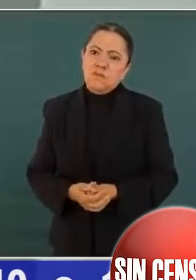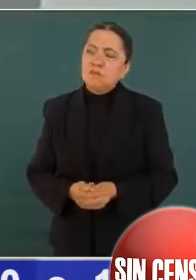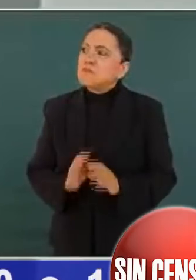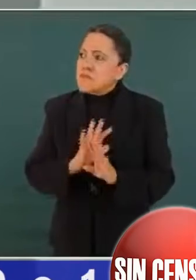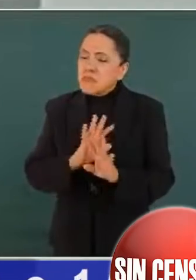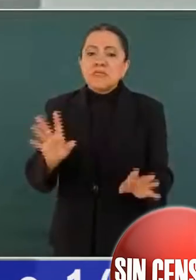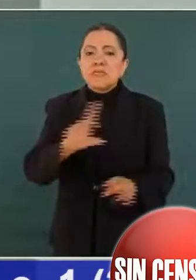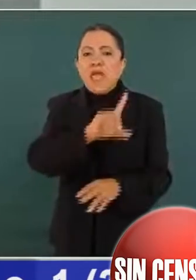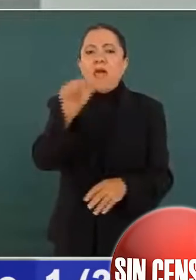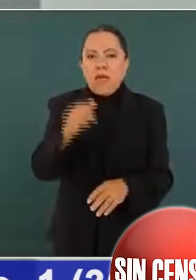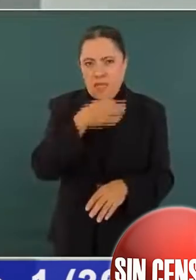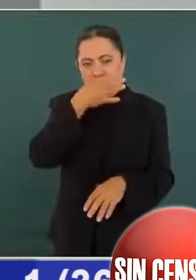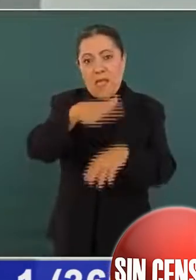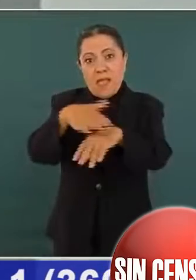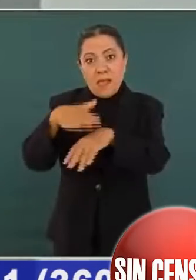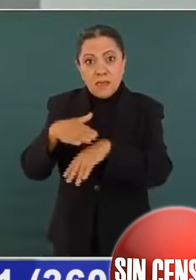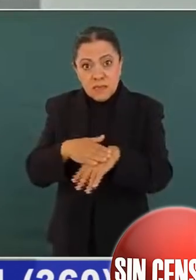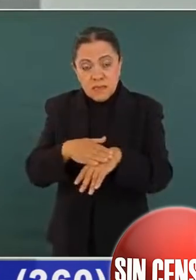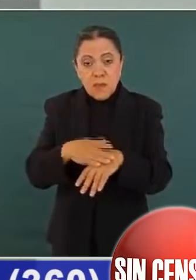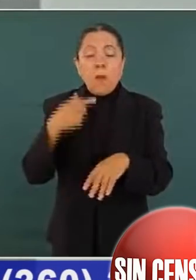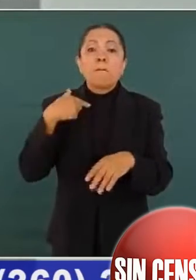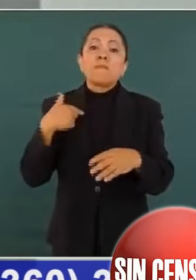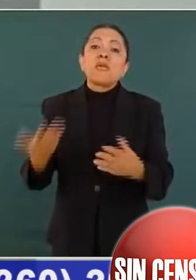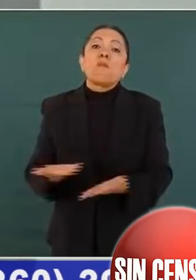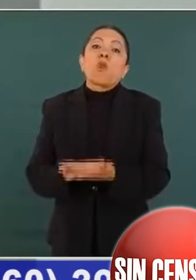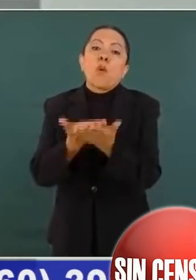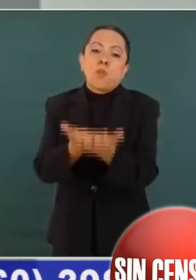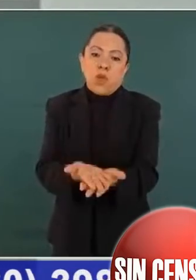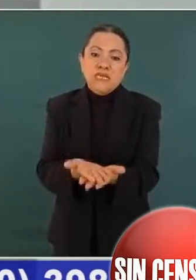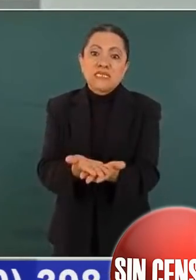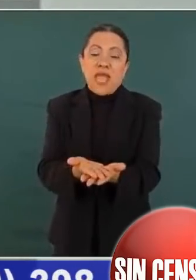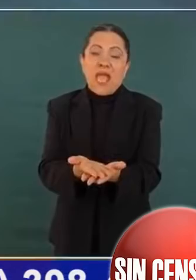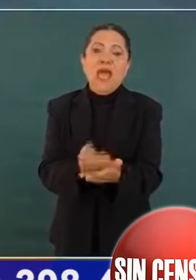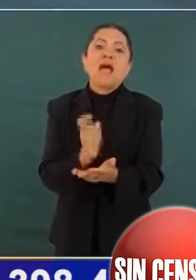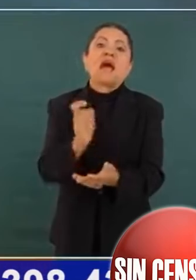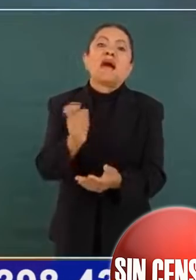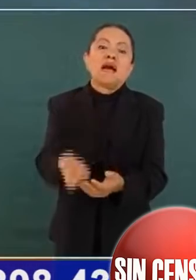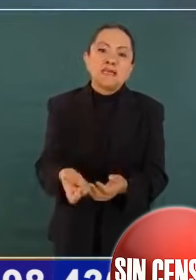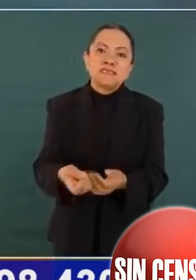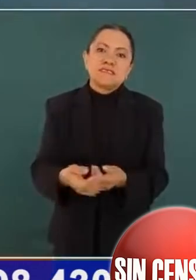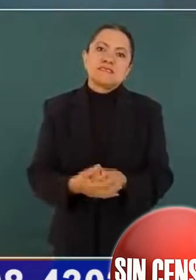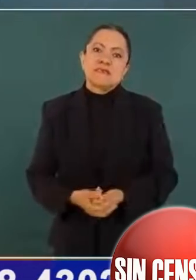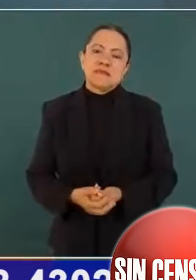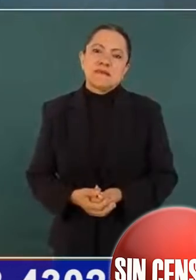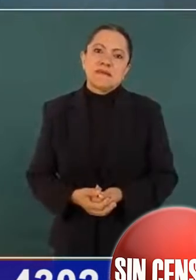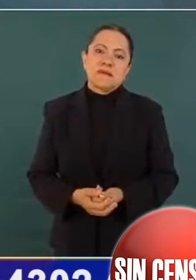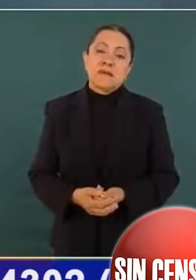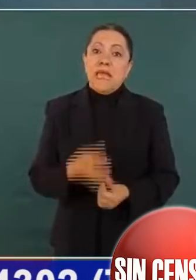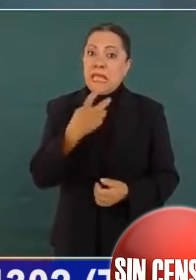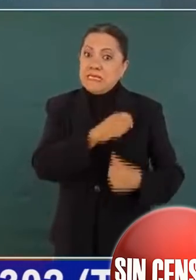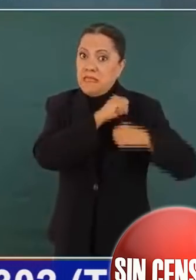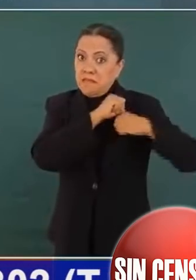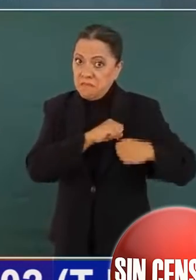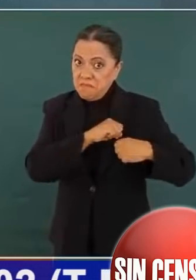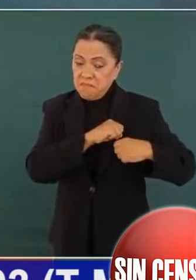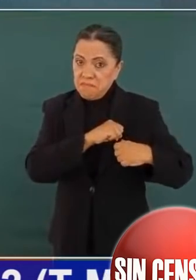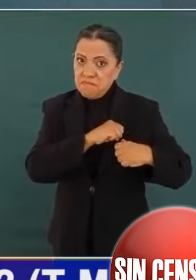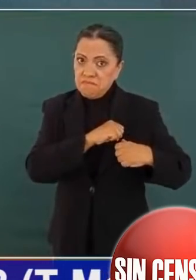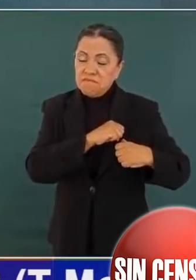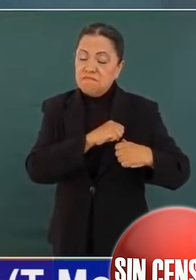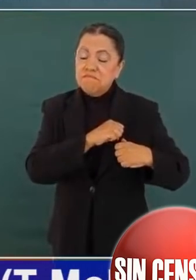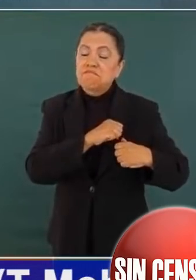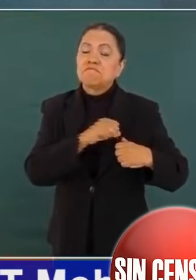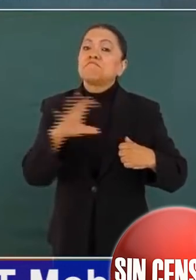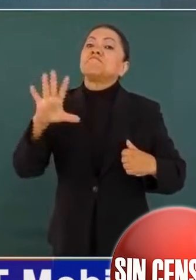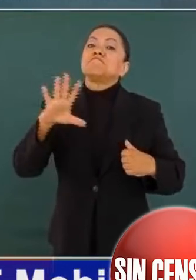adelanto que mi propuesta va a ser que ese cargo lo ocupe una mujer indígena.